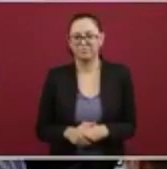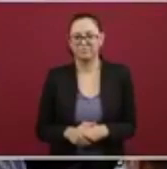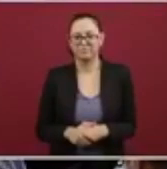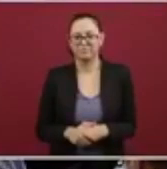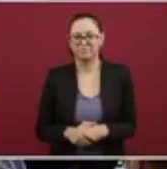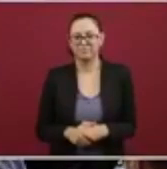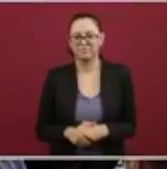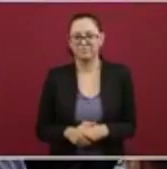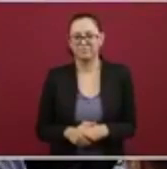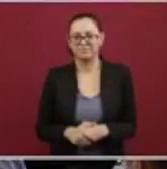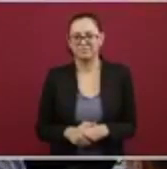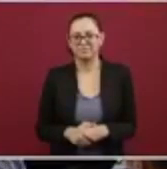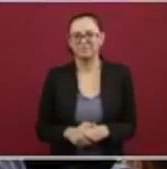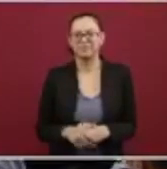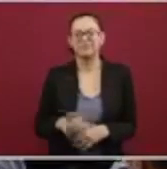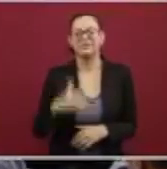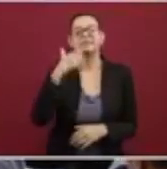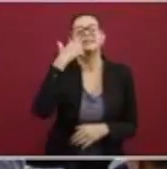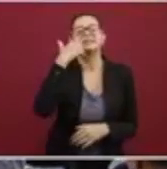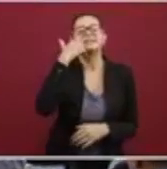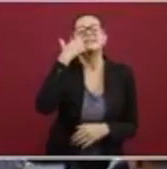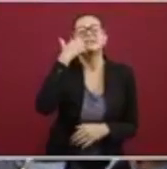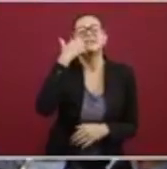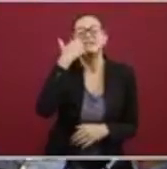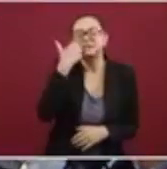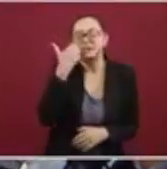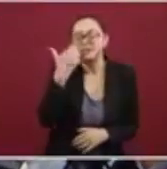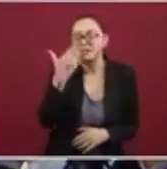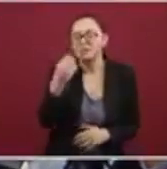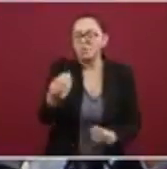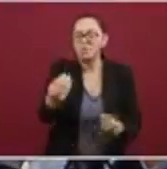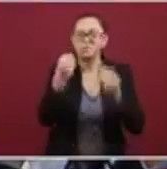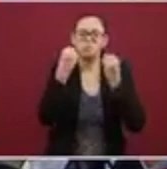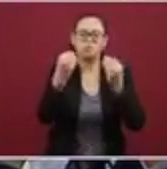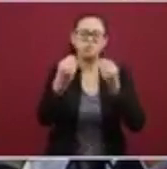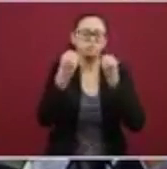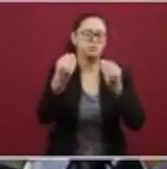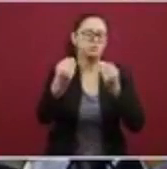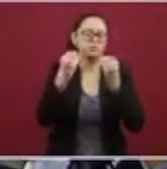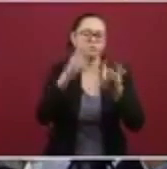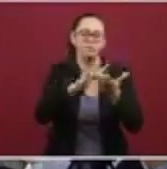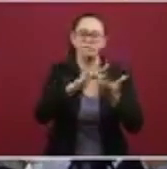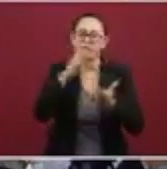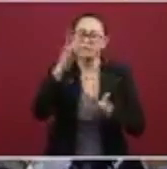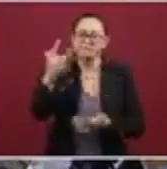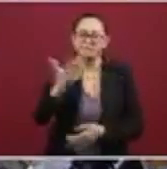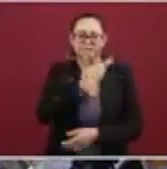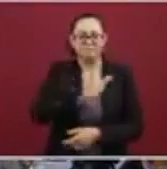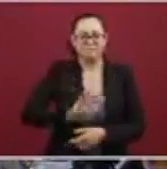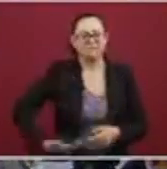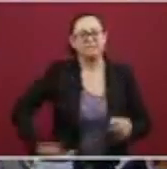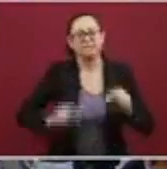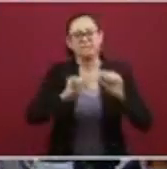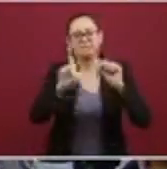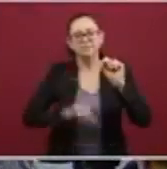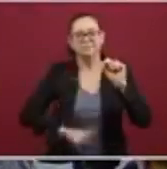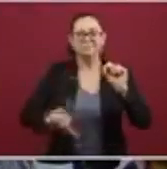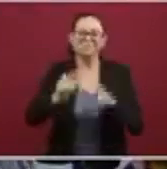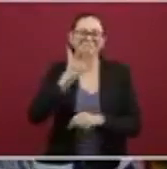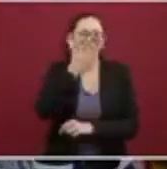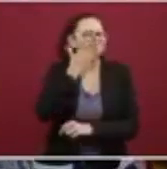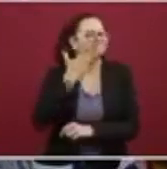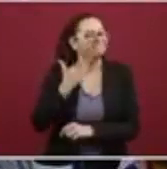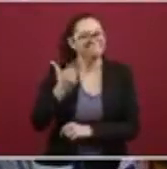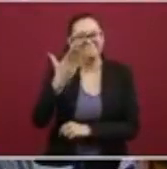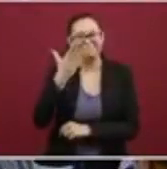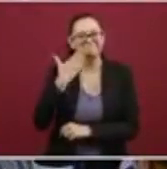Pues quiero agradecer infinitamente a nuestro presidente de la República Mexicana por este gesto. Yo en lo